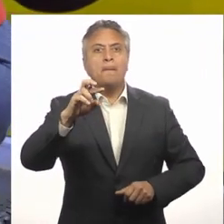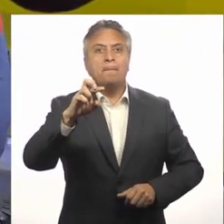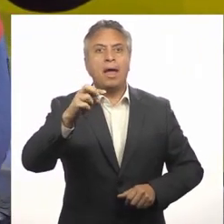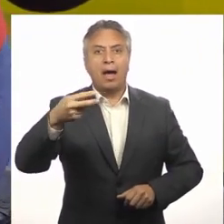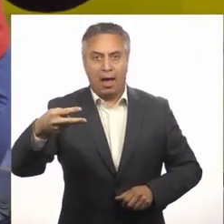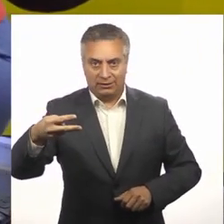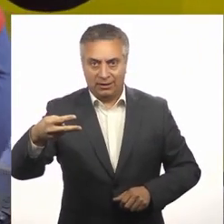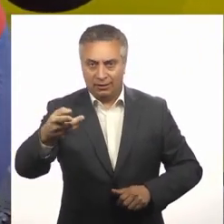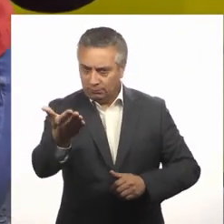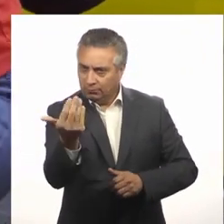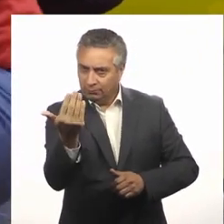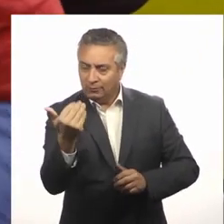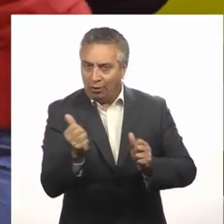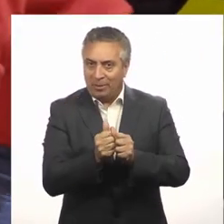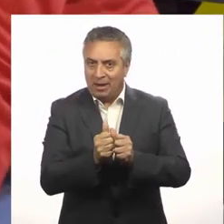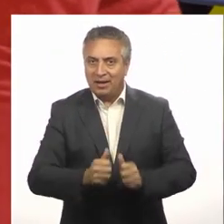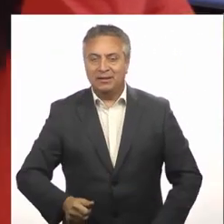Acompáñame.